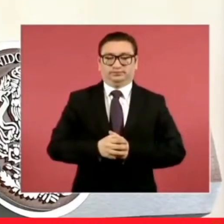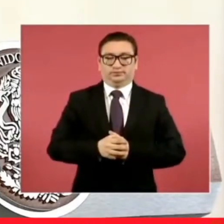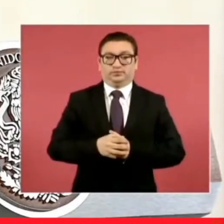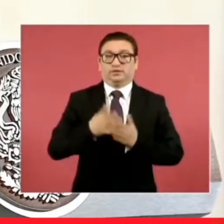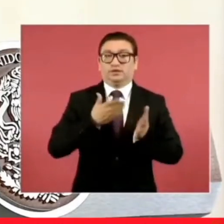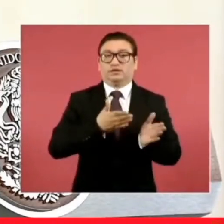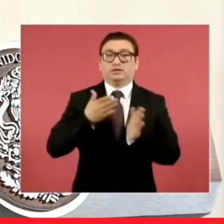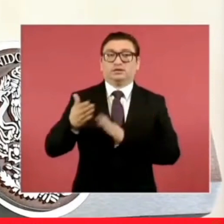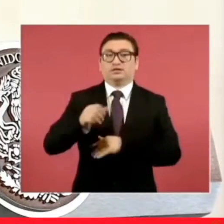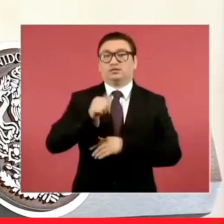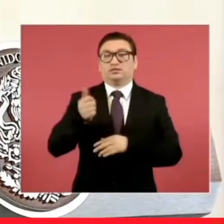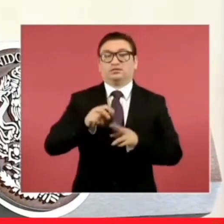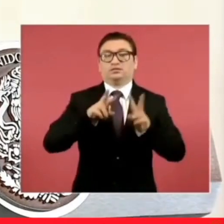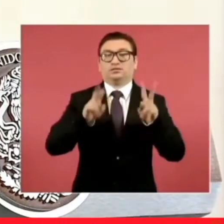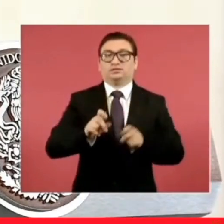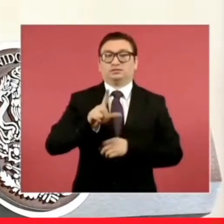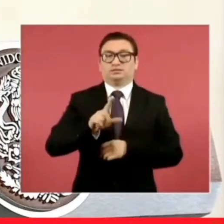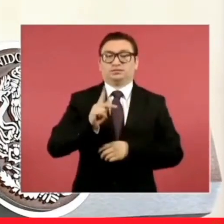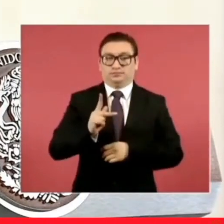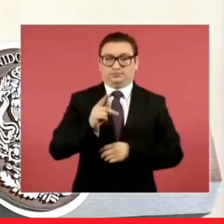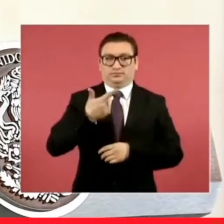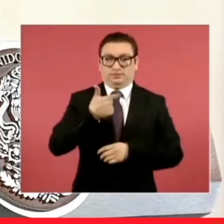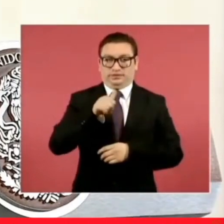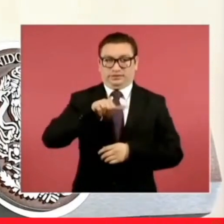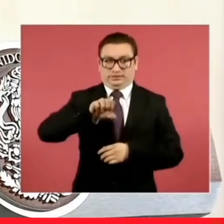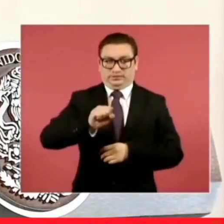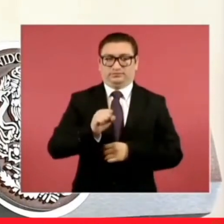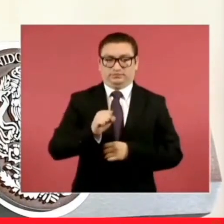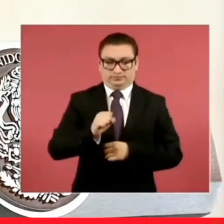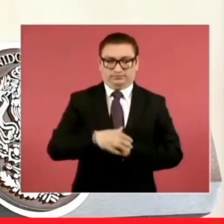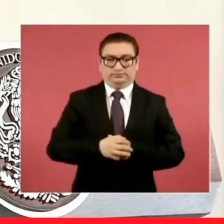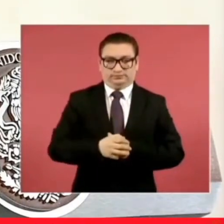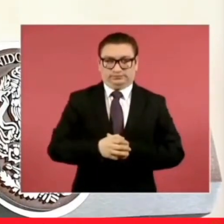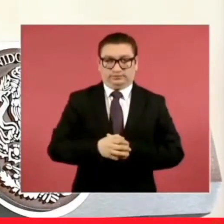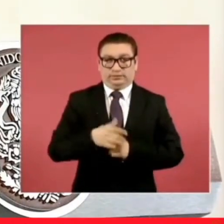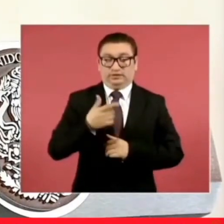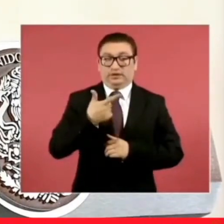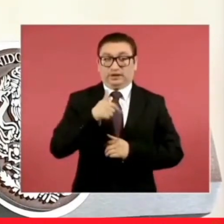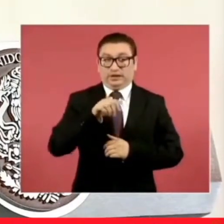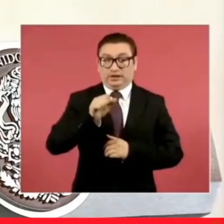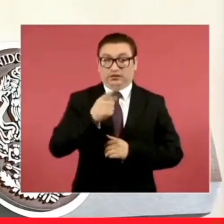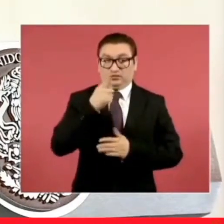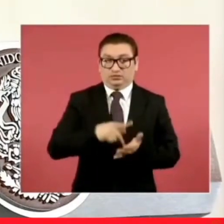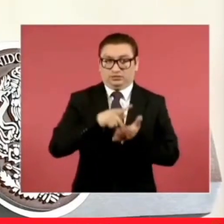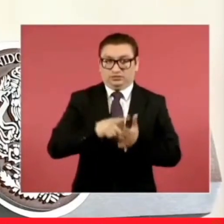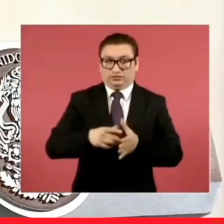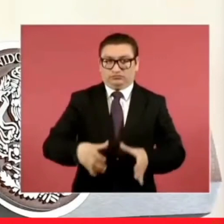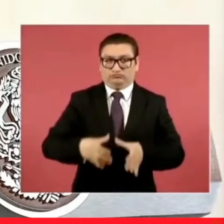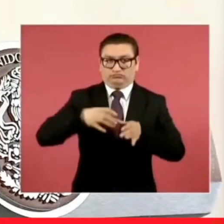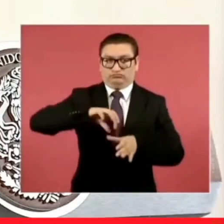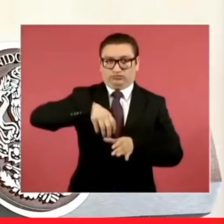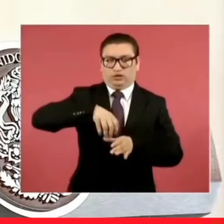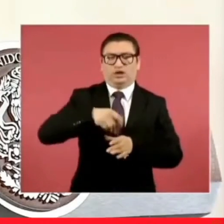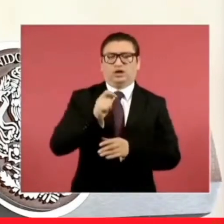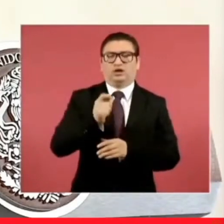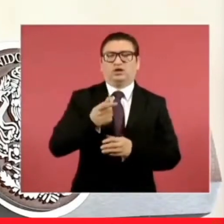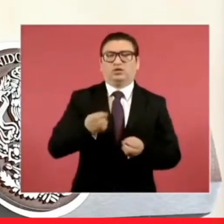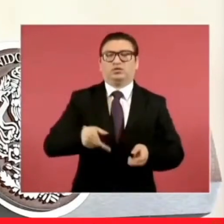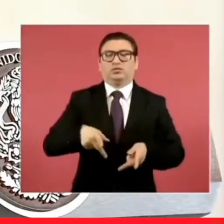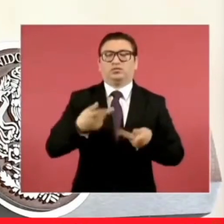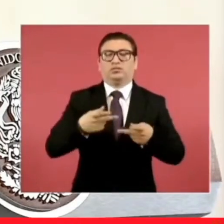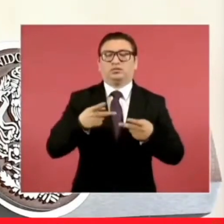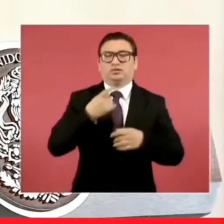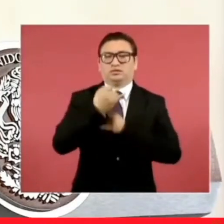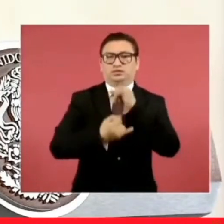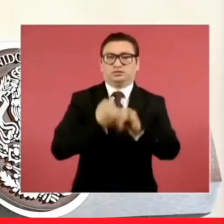Pasando ahora al tema del gas LP. En cuanto al gas por kilo que se vende en cilindro, tenemos que el referente